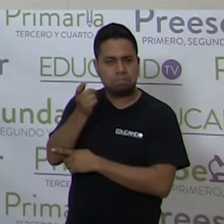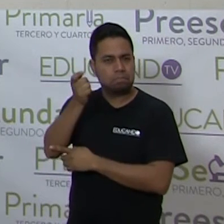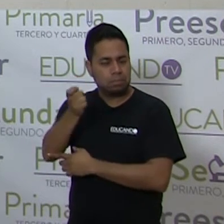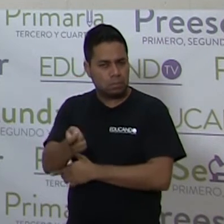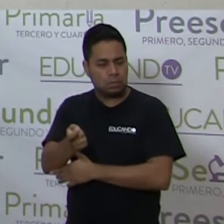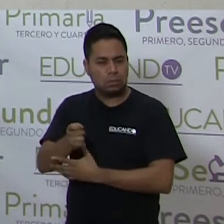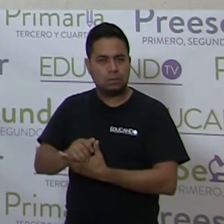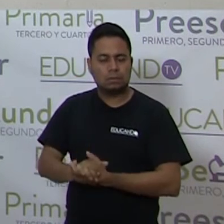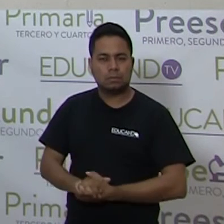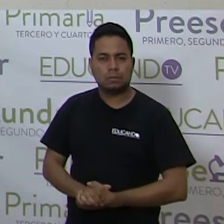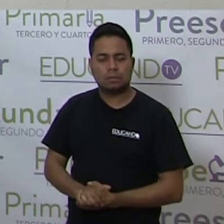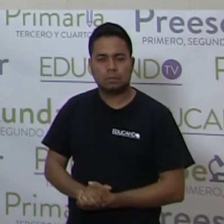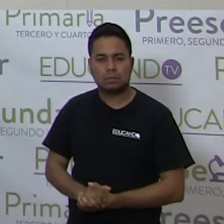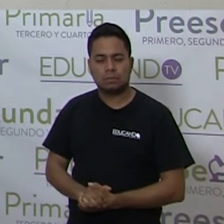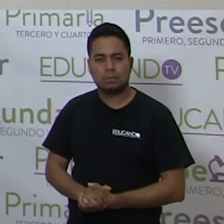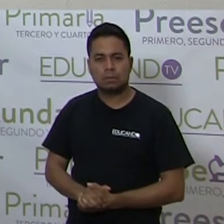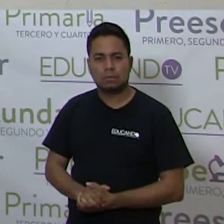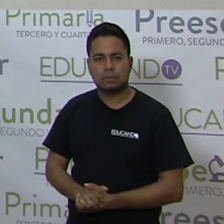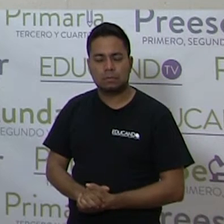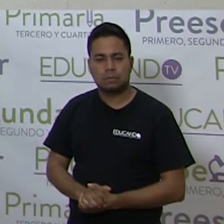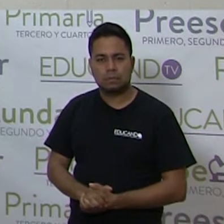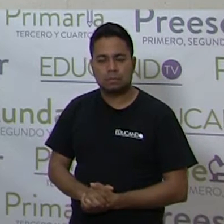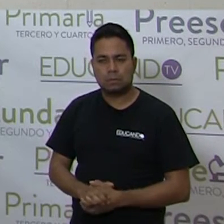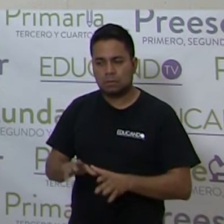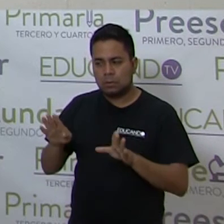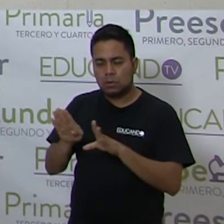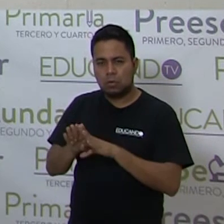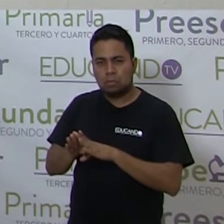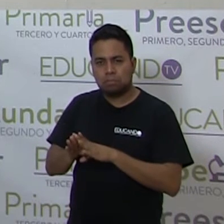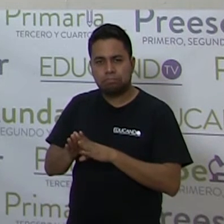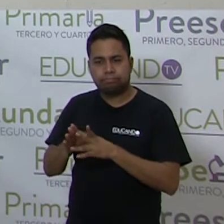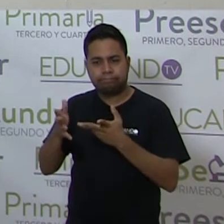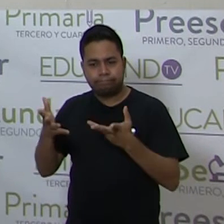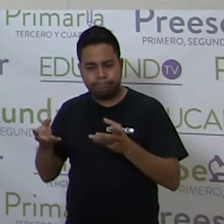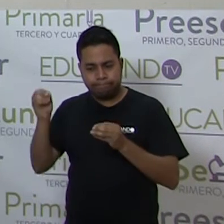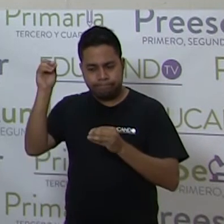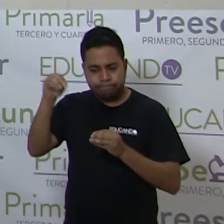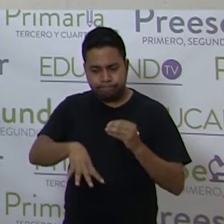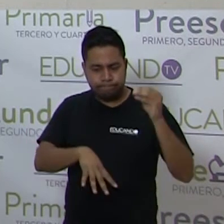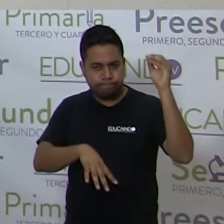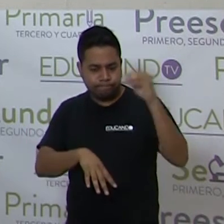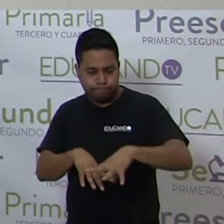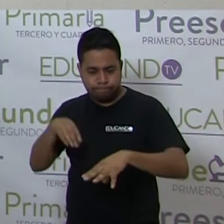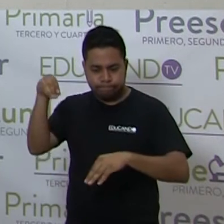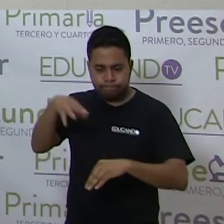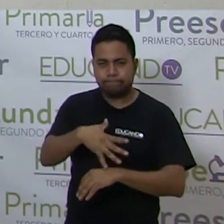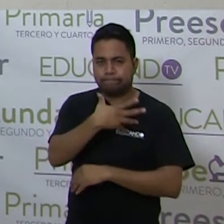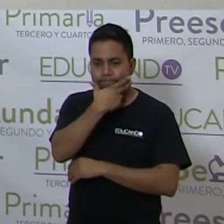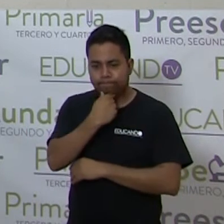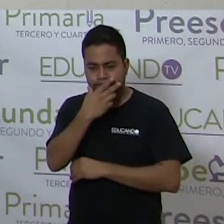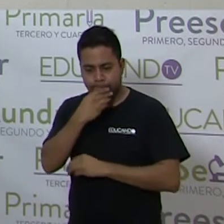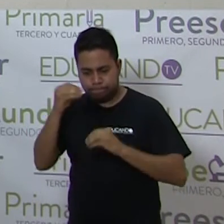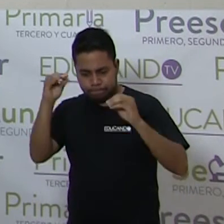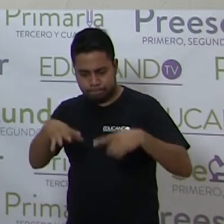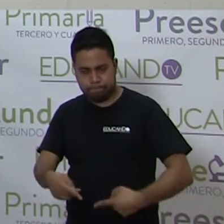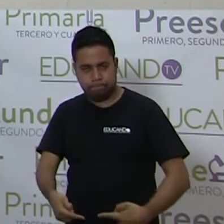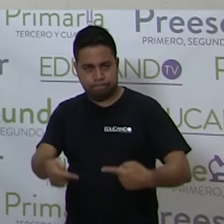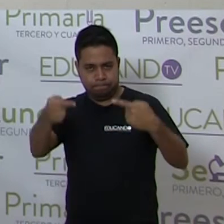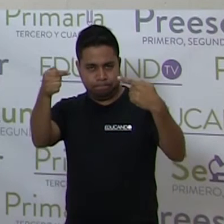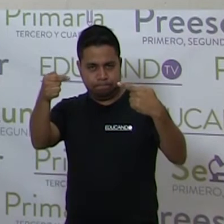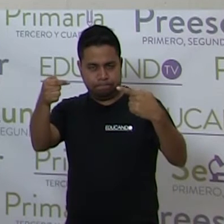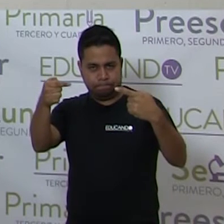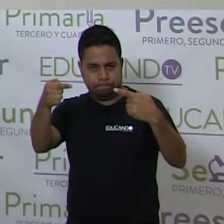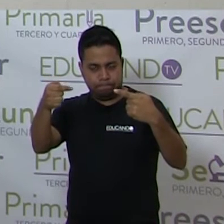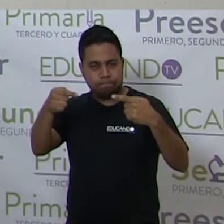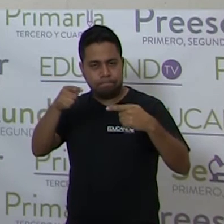fenómeno que se desea explicar, es cómo crear a los que sustentarían y nutrirían a